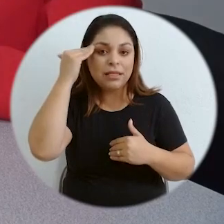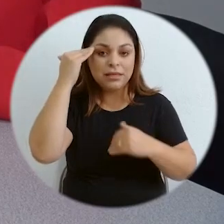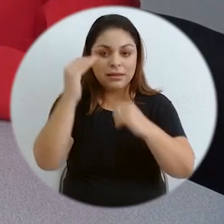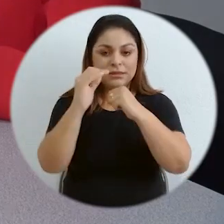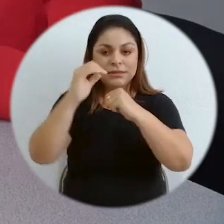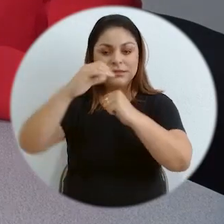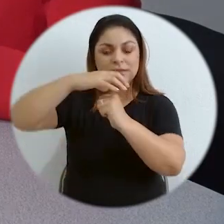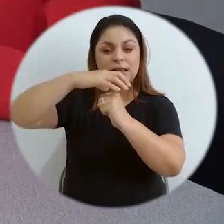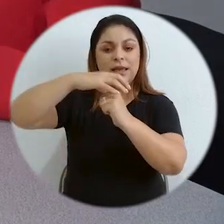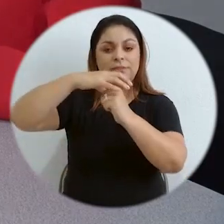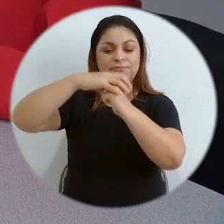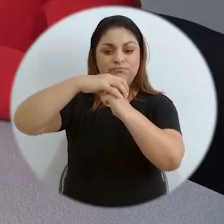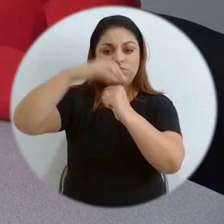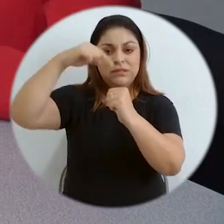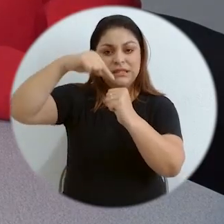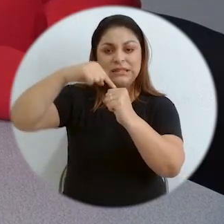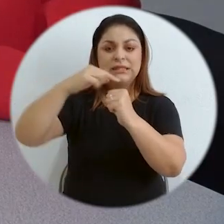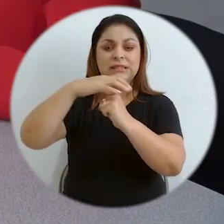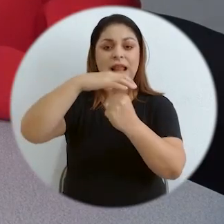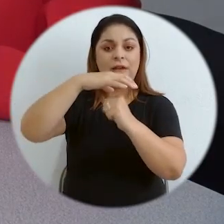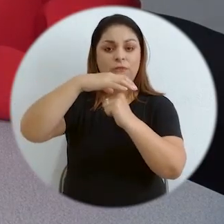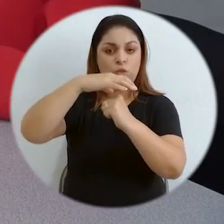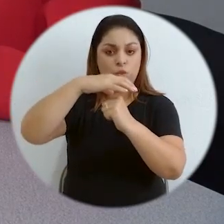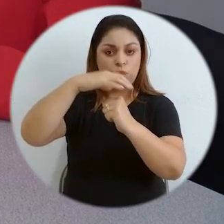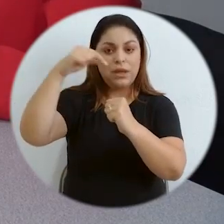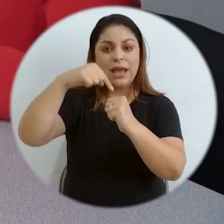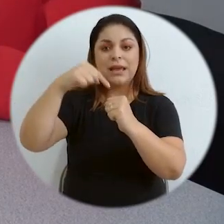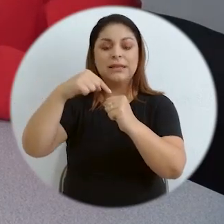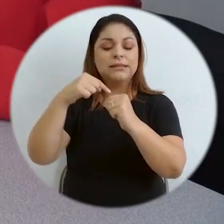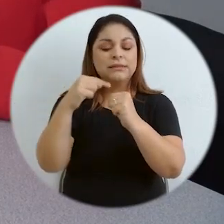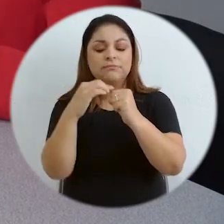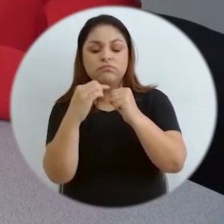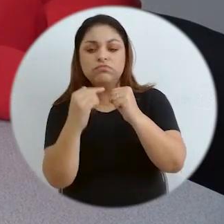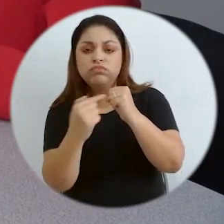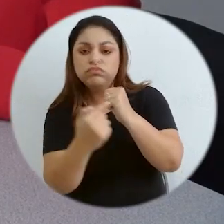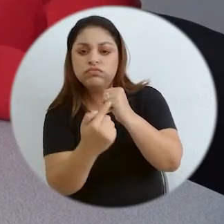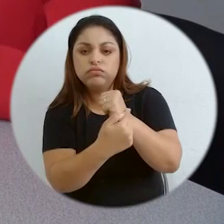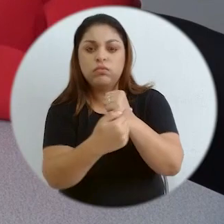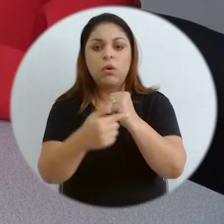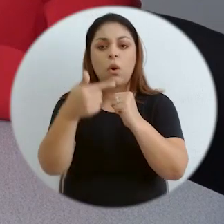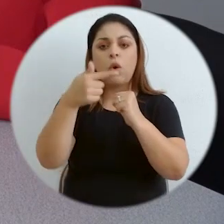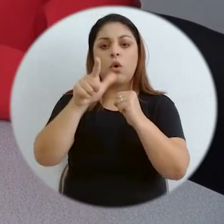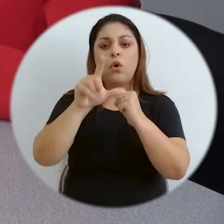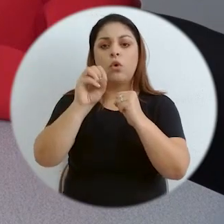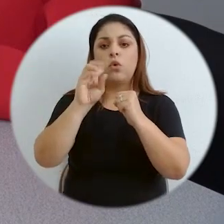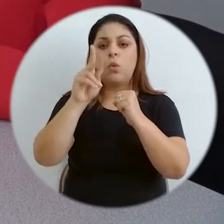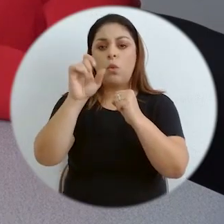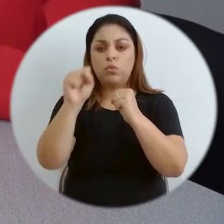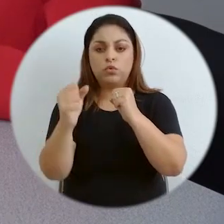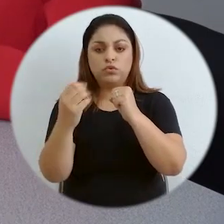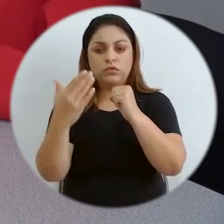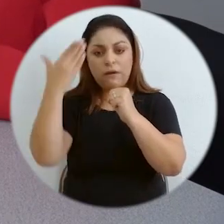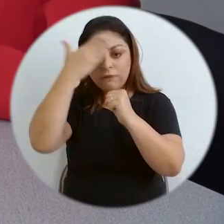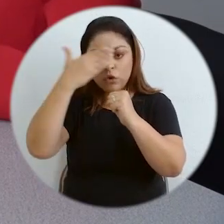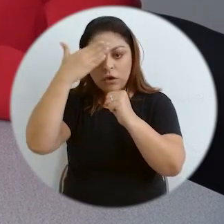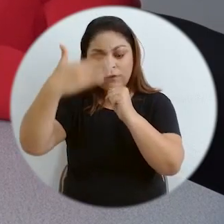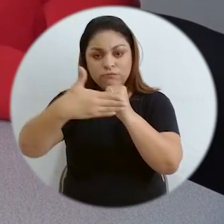los que están implicados en lo que es el razonamiento y la ejecución, no trabajan, digamos,